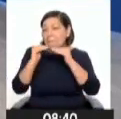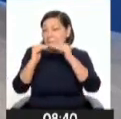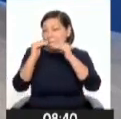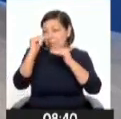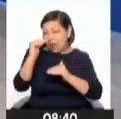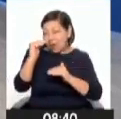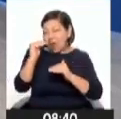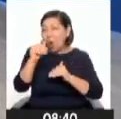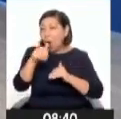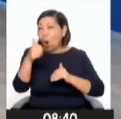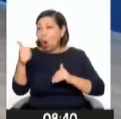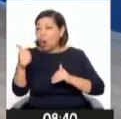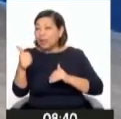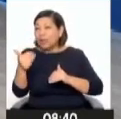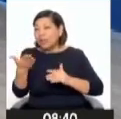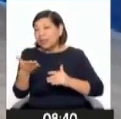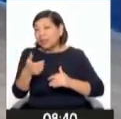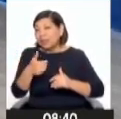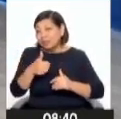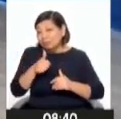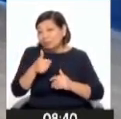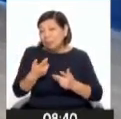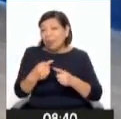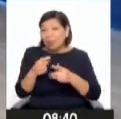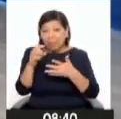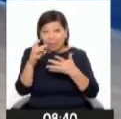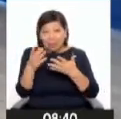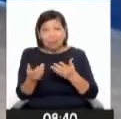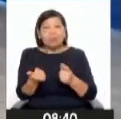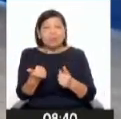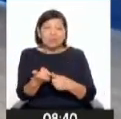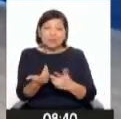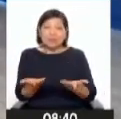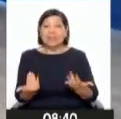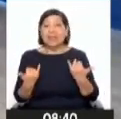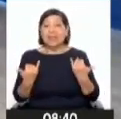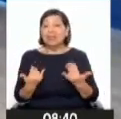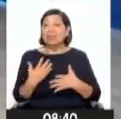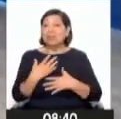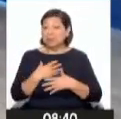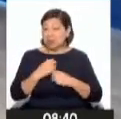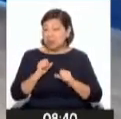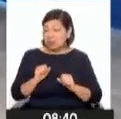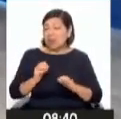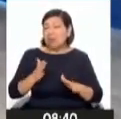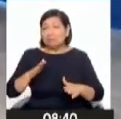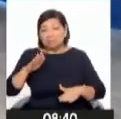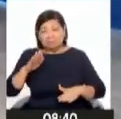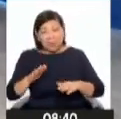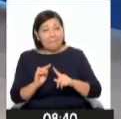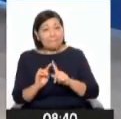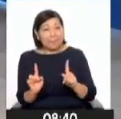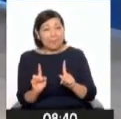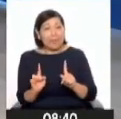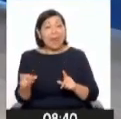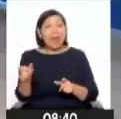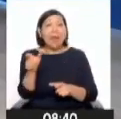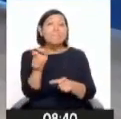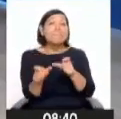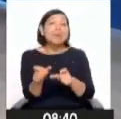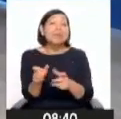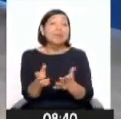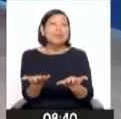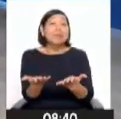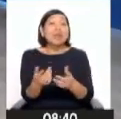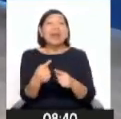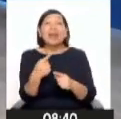menor al de otras bebidas, también tiene diversas propiedades. Es saludable en cierta medida para la población.